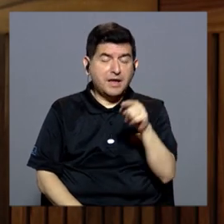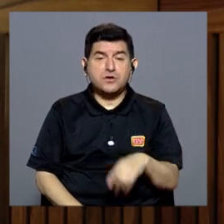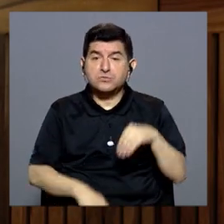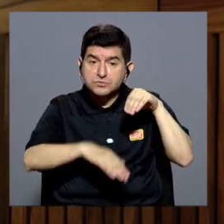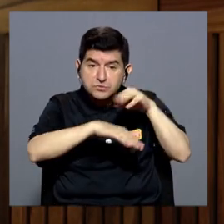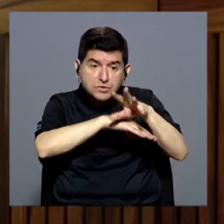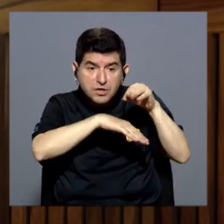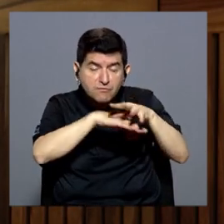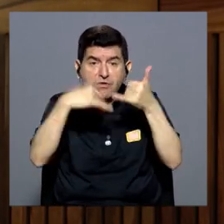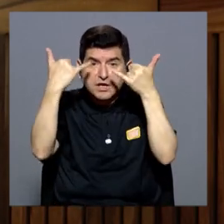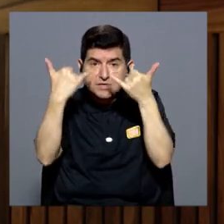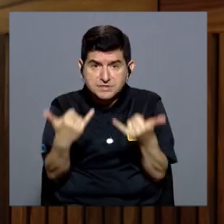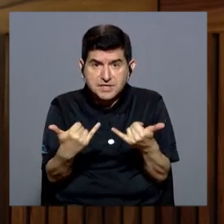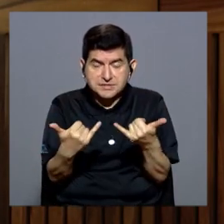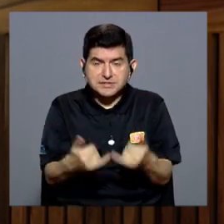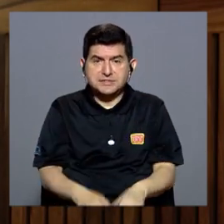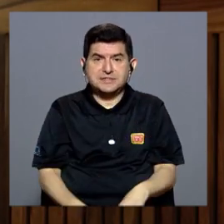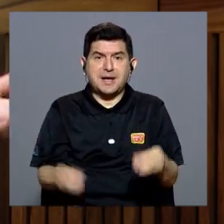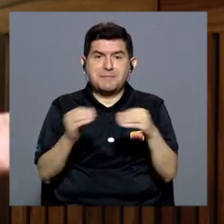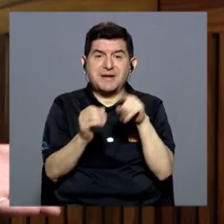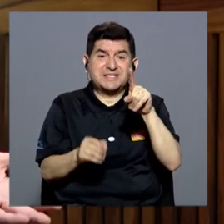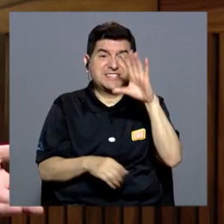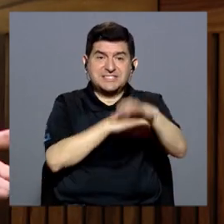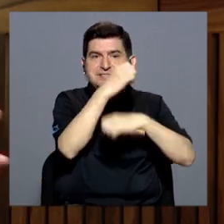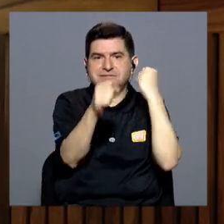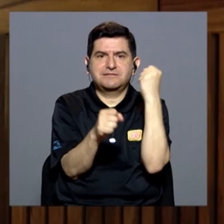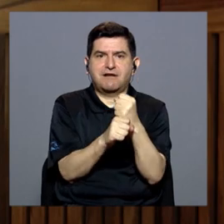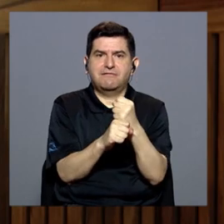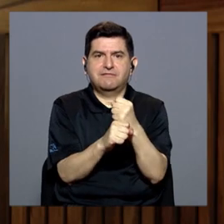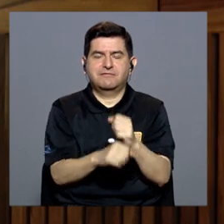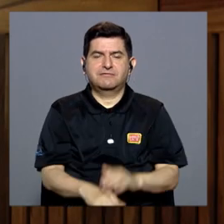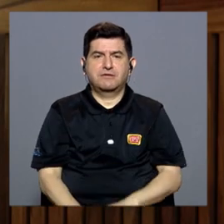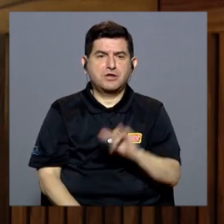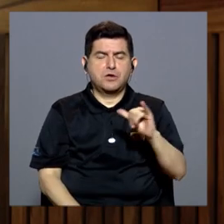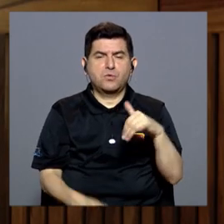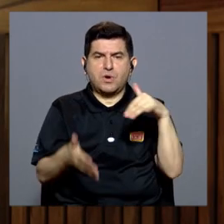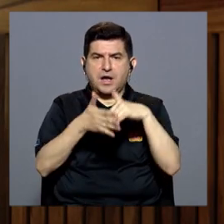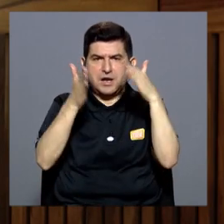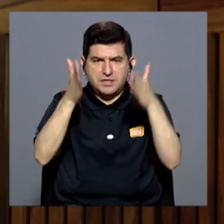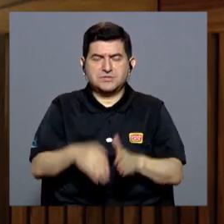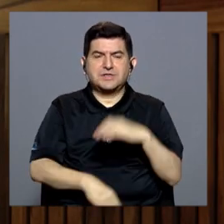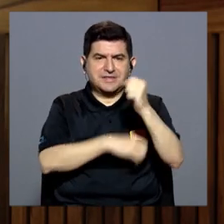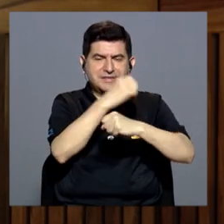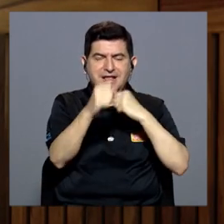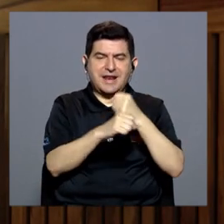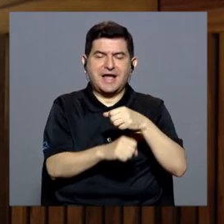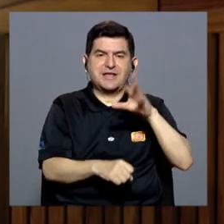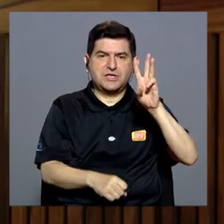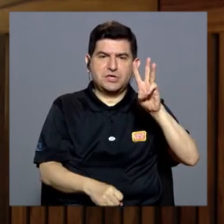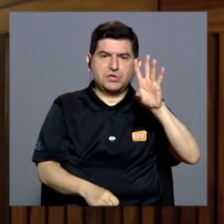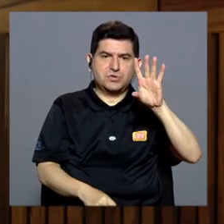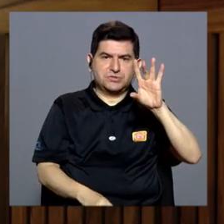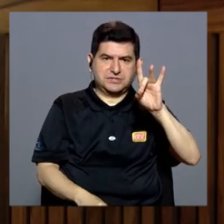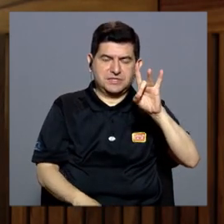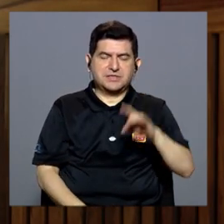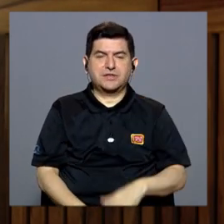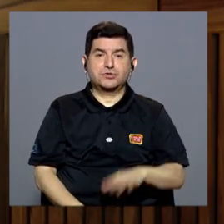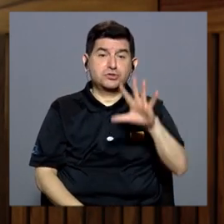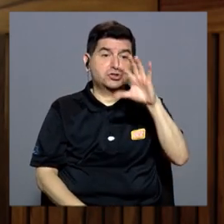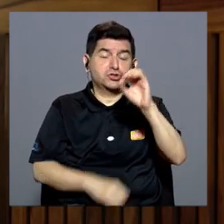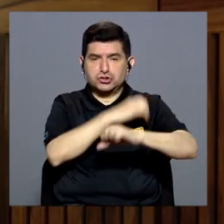influencia ya data de más de un siglo. Igual los estudiantes del 68, más de 50